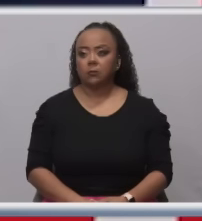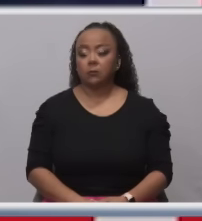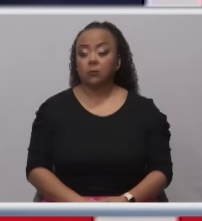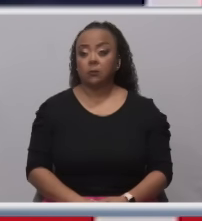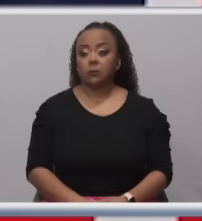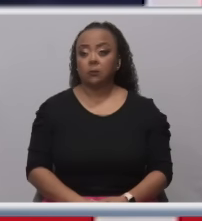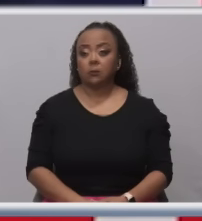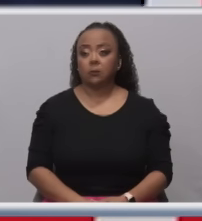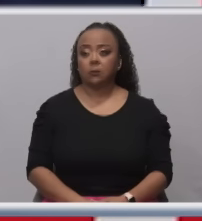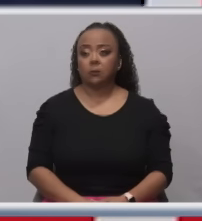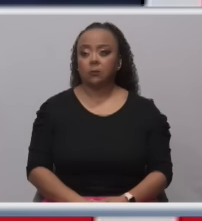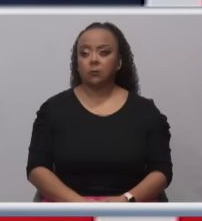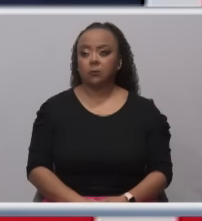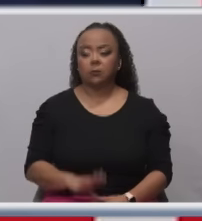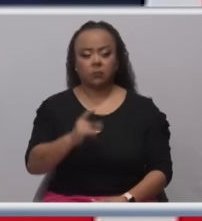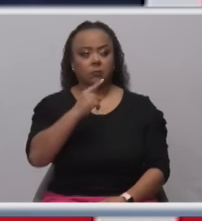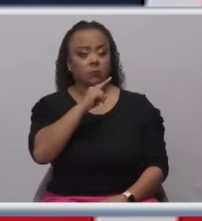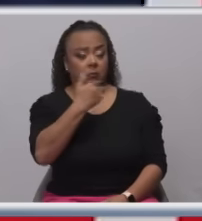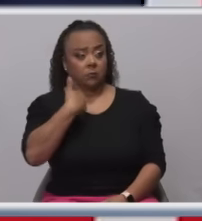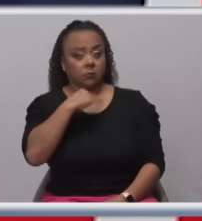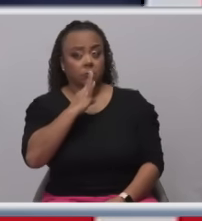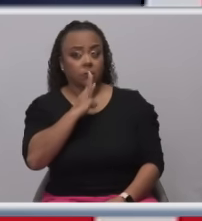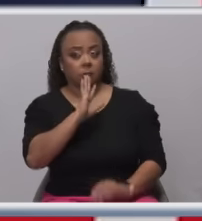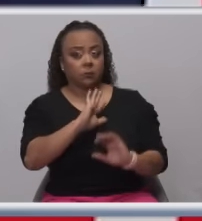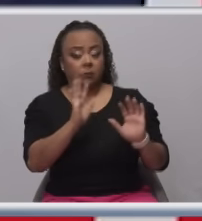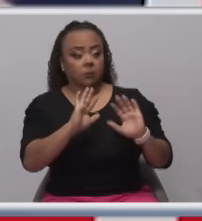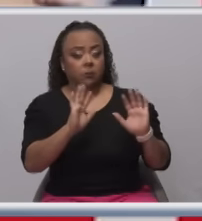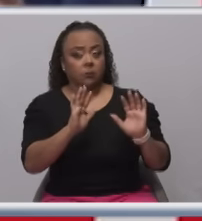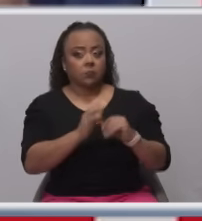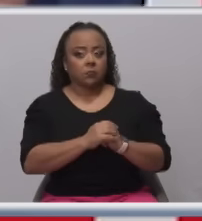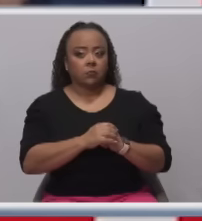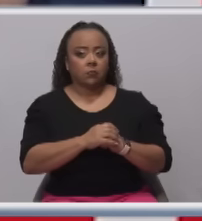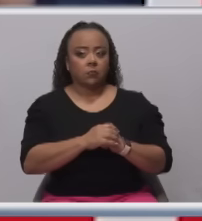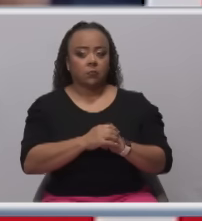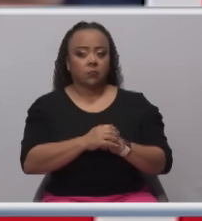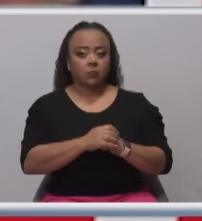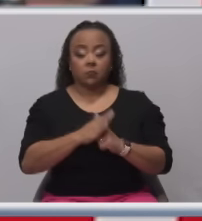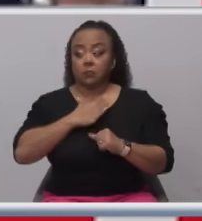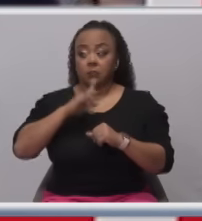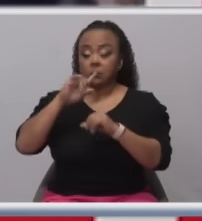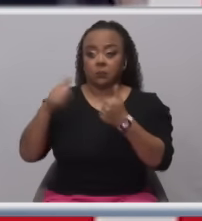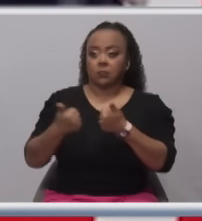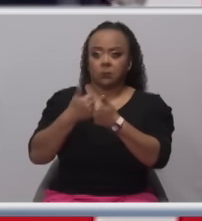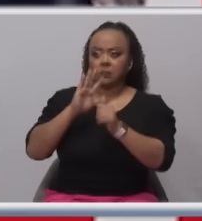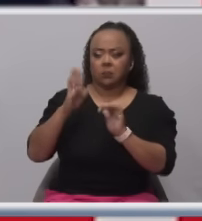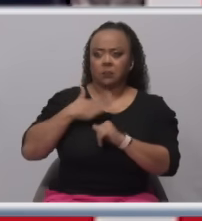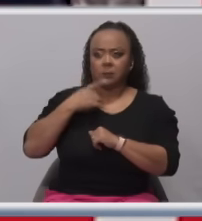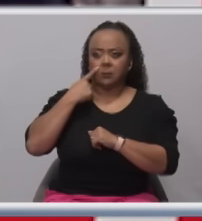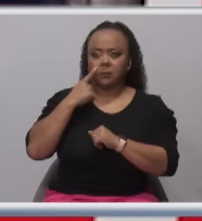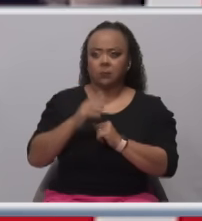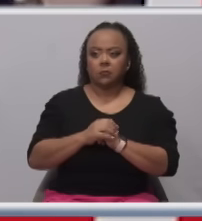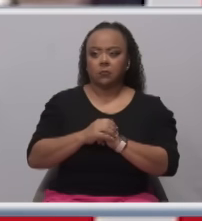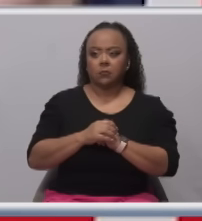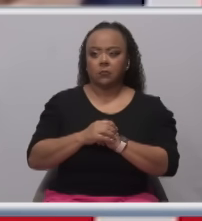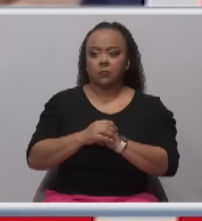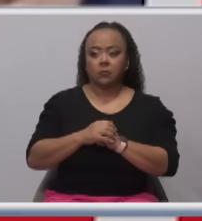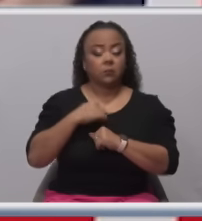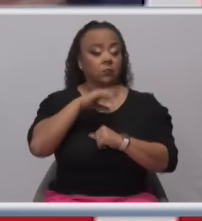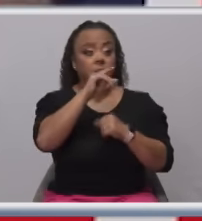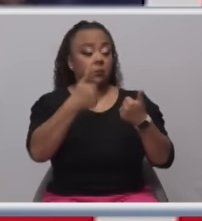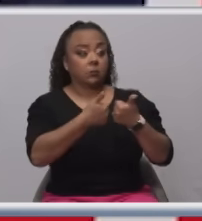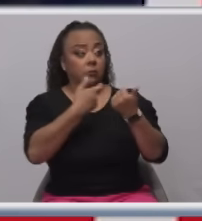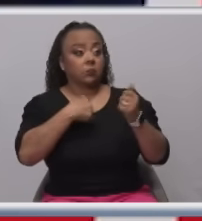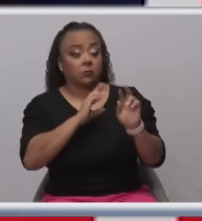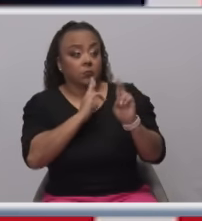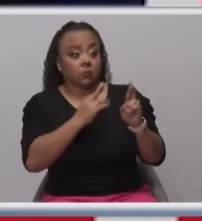porque ese señor cada vez que habla habla mal Dale no no no te mando un a mí no me reta ni mi viejo no No yo te estoy retando simplemente estoy respondiendo tus